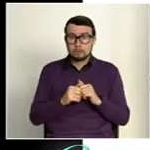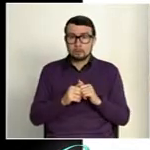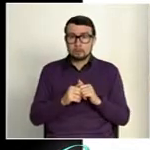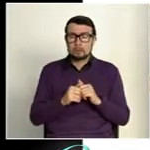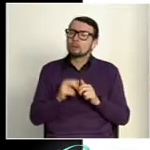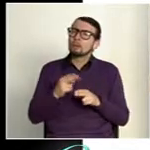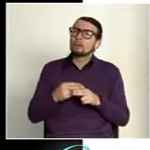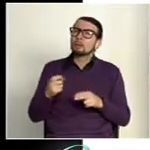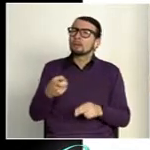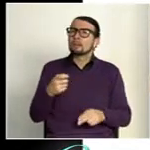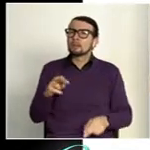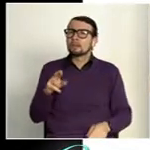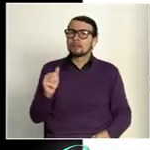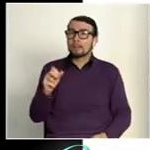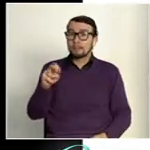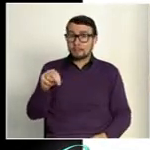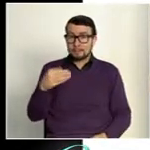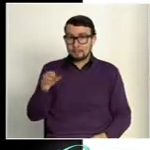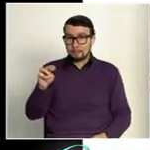masala. Garam significa